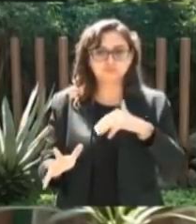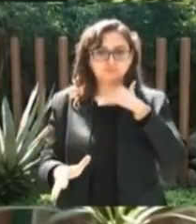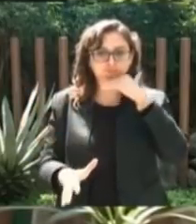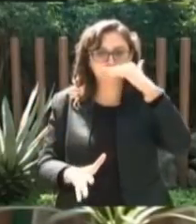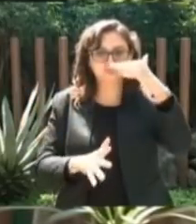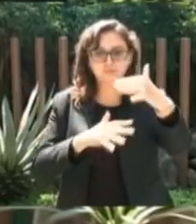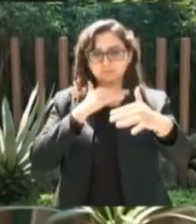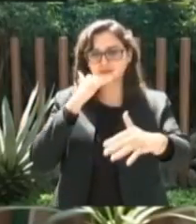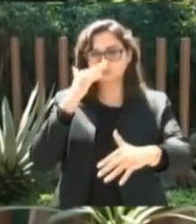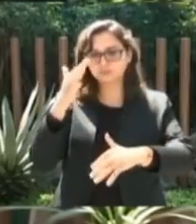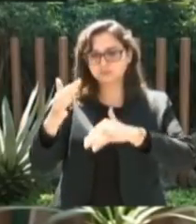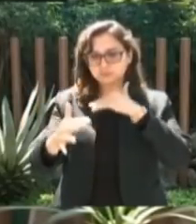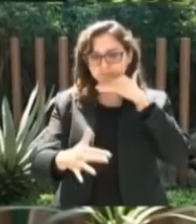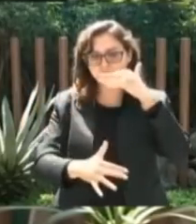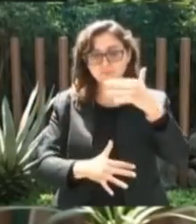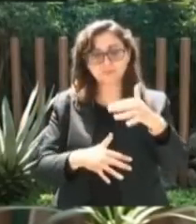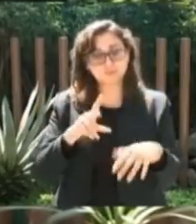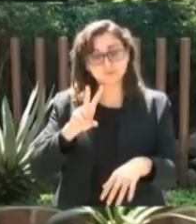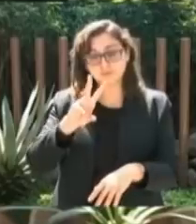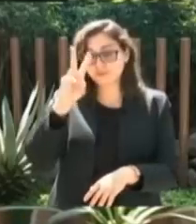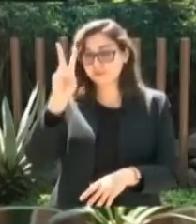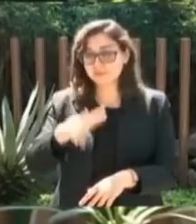tremenda